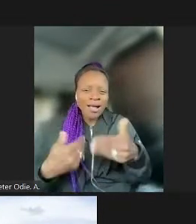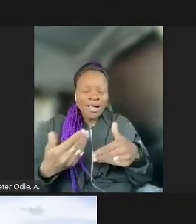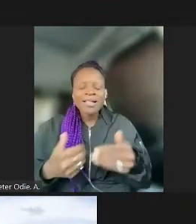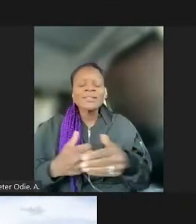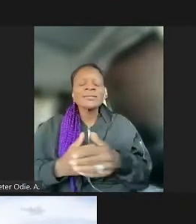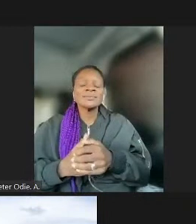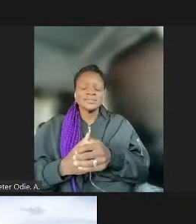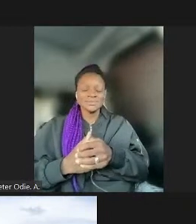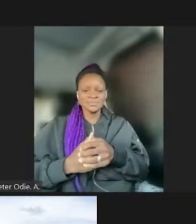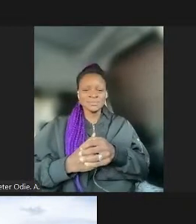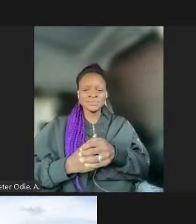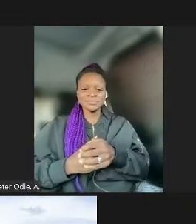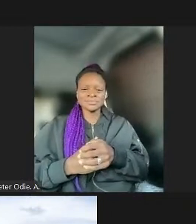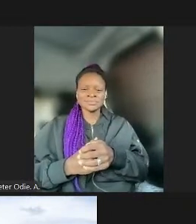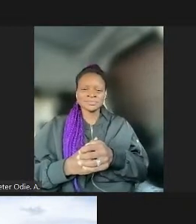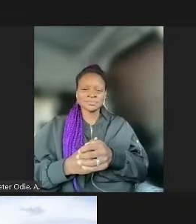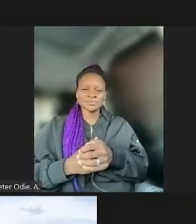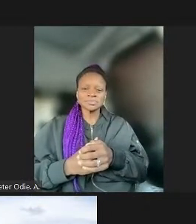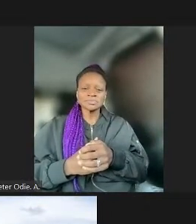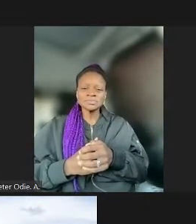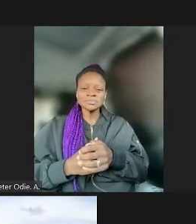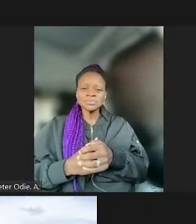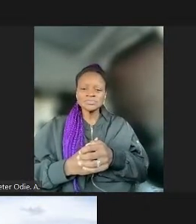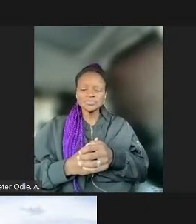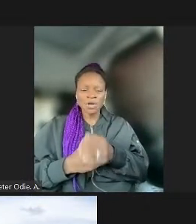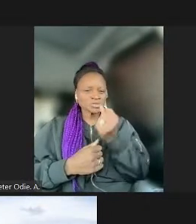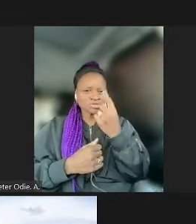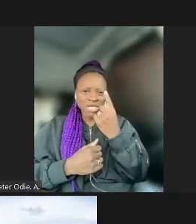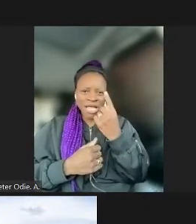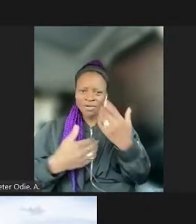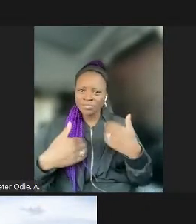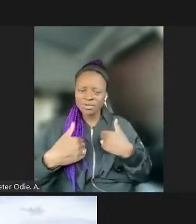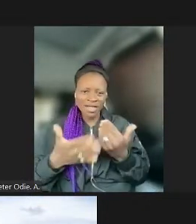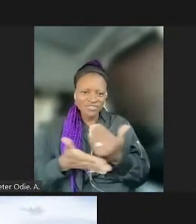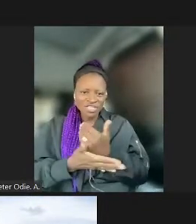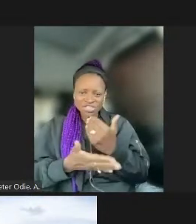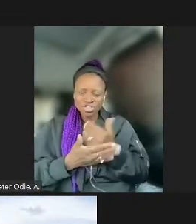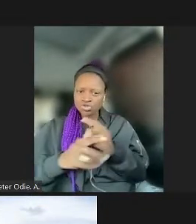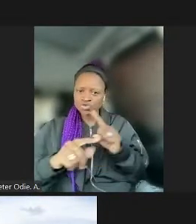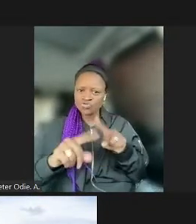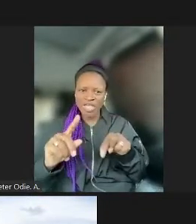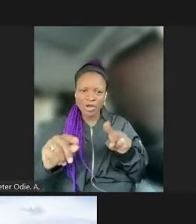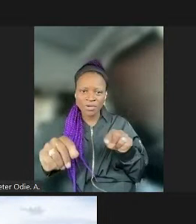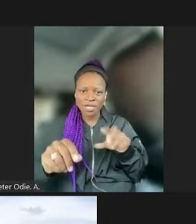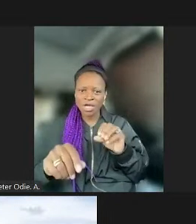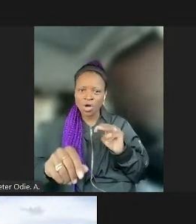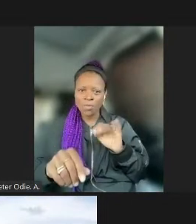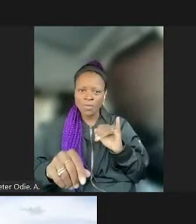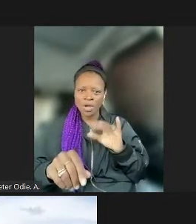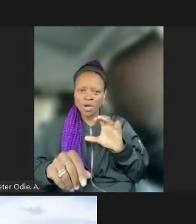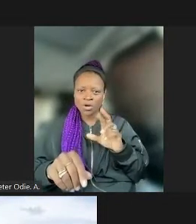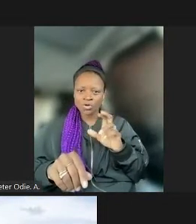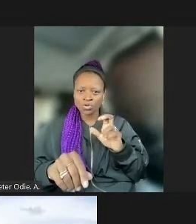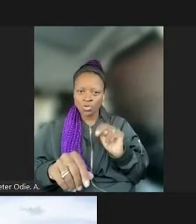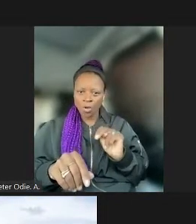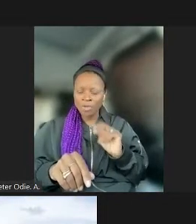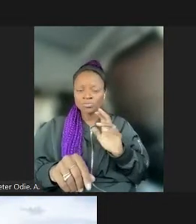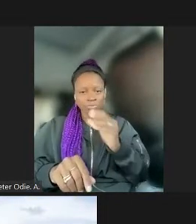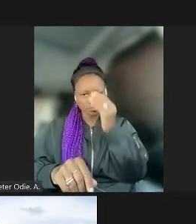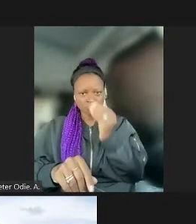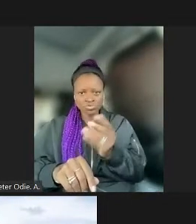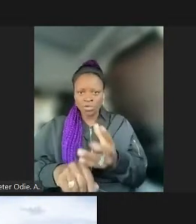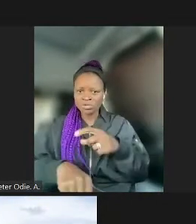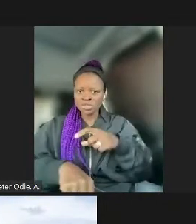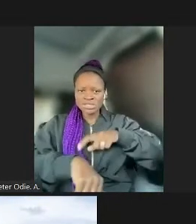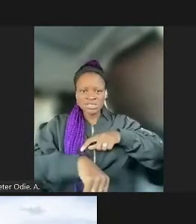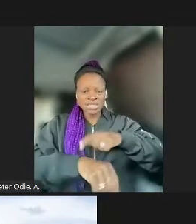para cumplir con todos. Esto es algo urgente. Con la circulación, especialmente con este nuevo variante, es un buen recordatorio